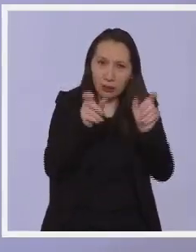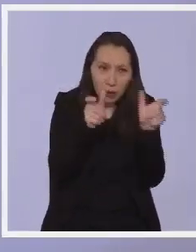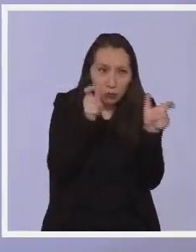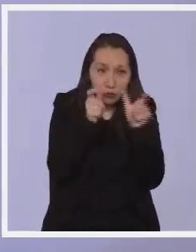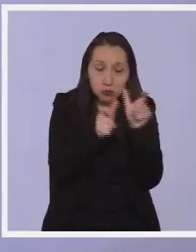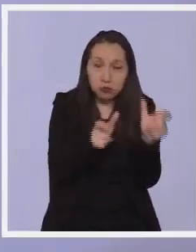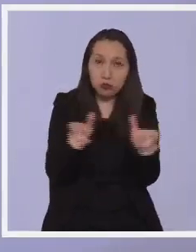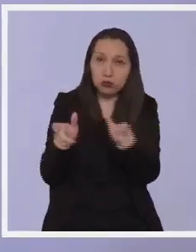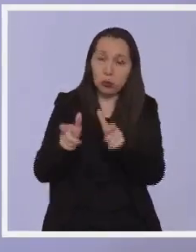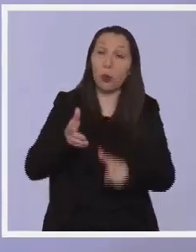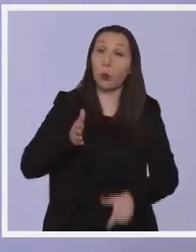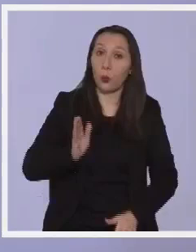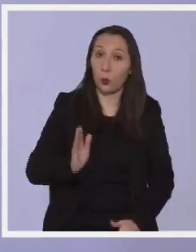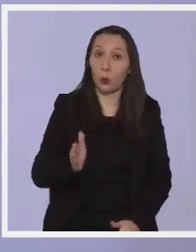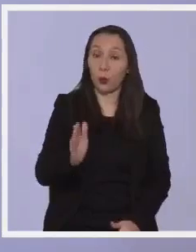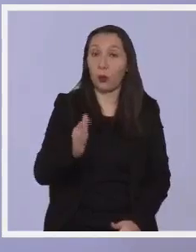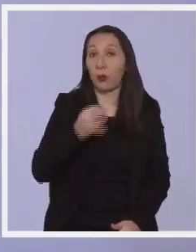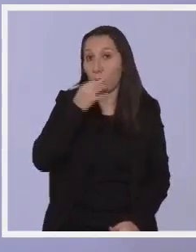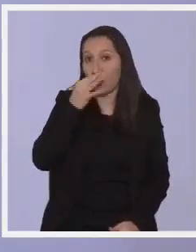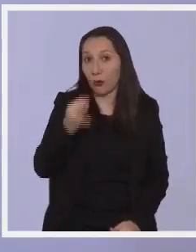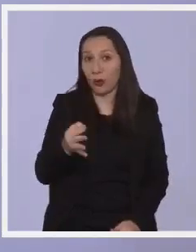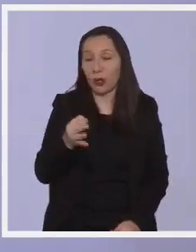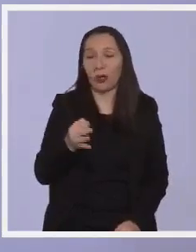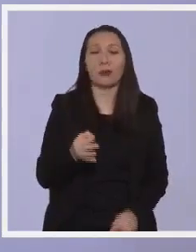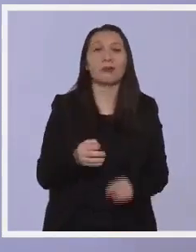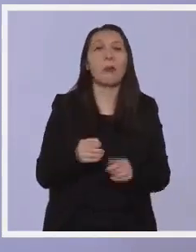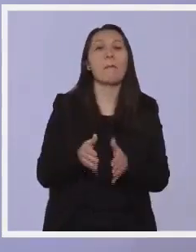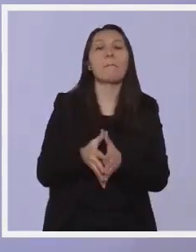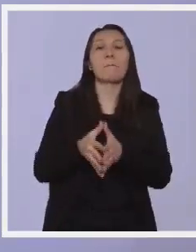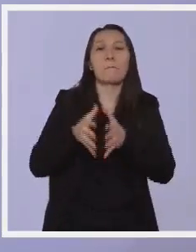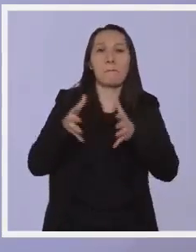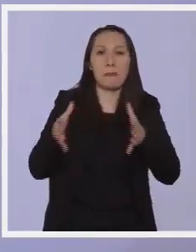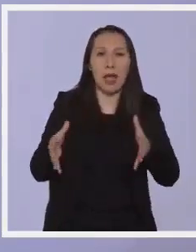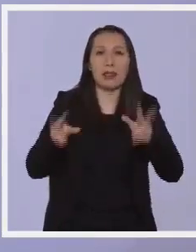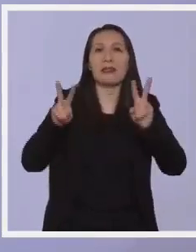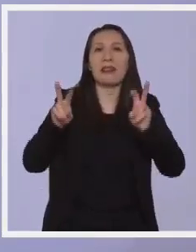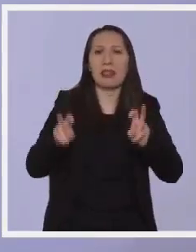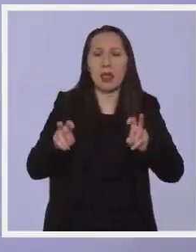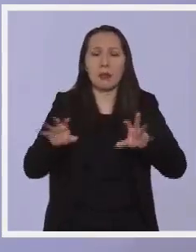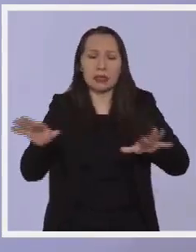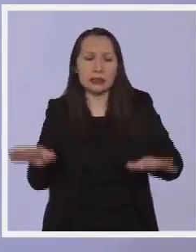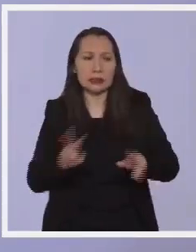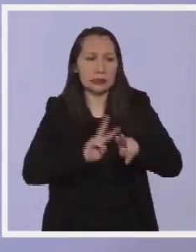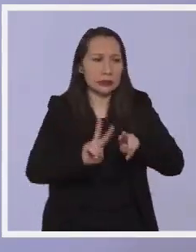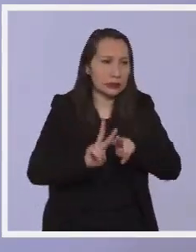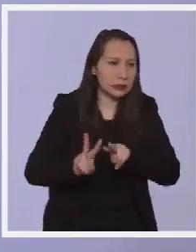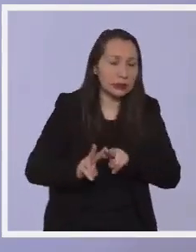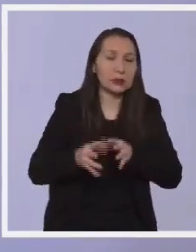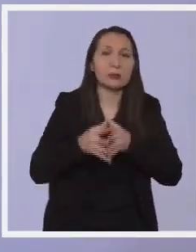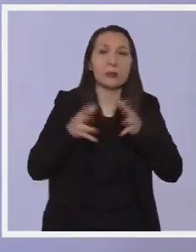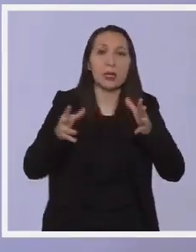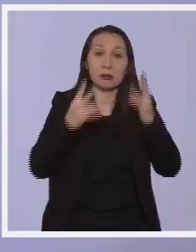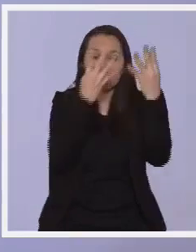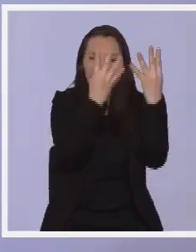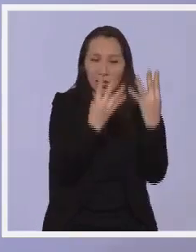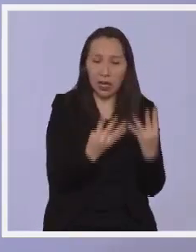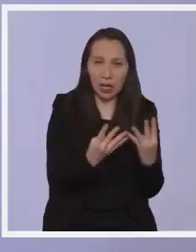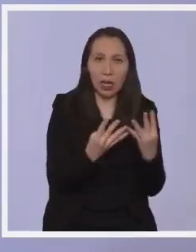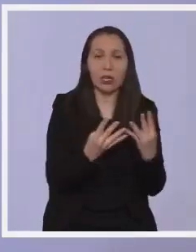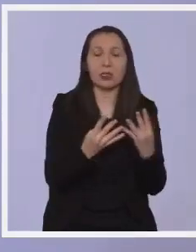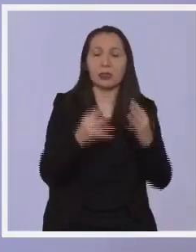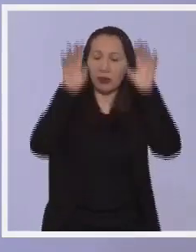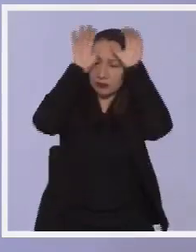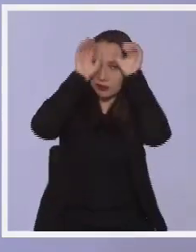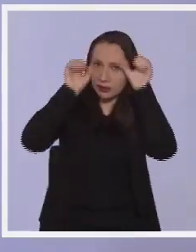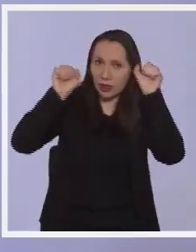porque vamos a continuar en esa línea, como decía, van a ampliar el espectro de esfuerzos que hacemos, con un énfasis muy grande en cárceles, en